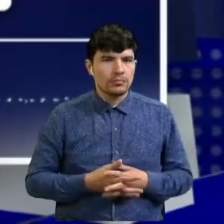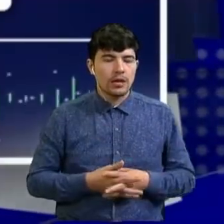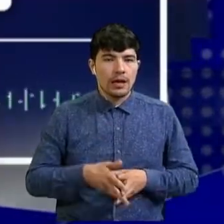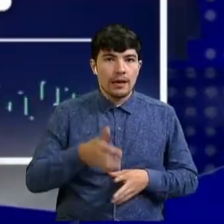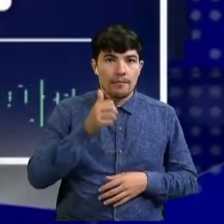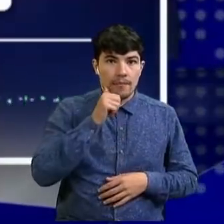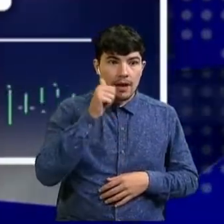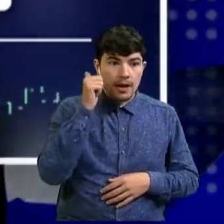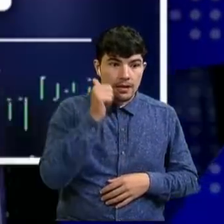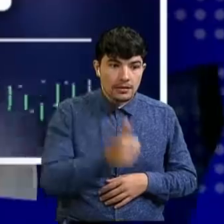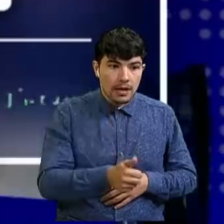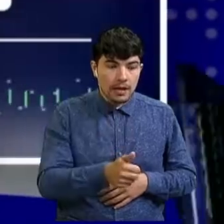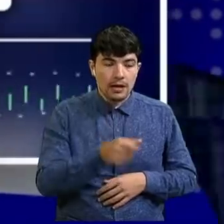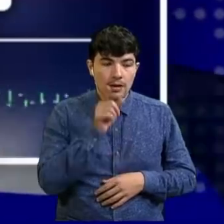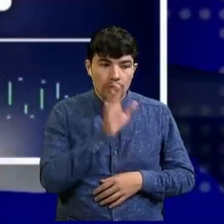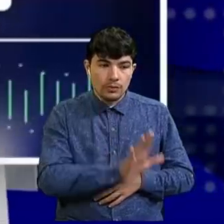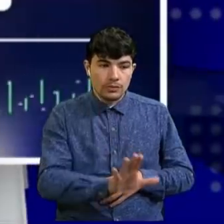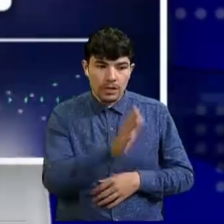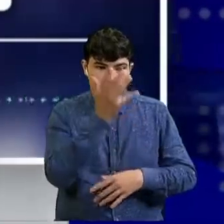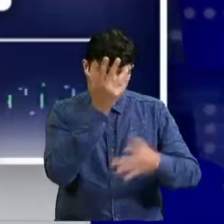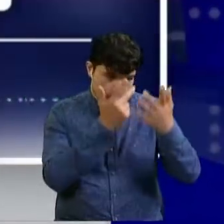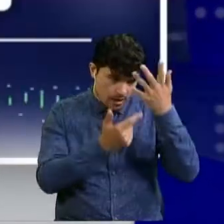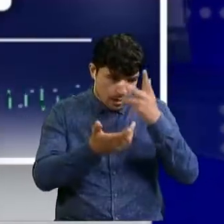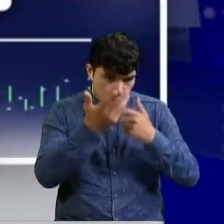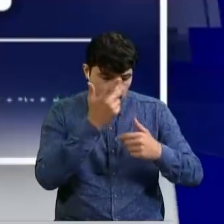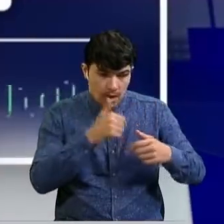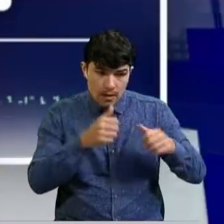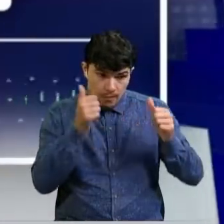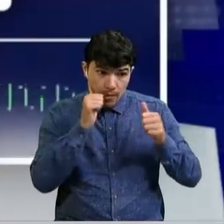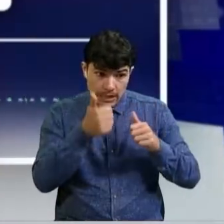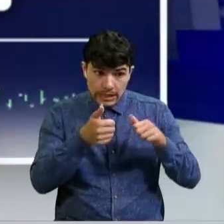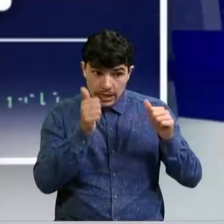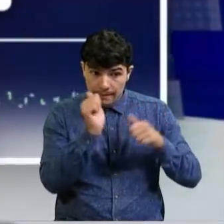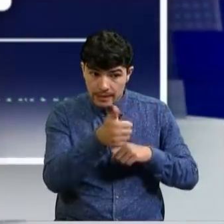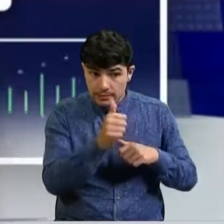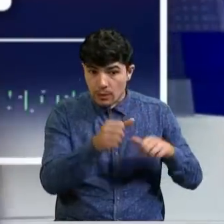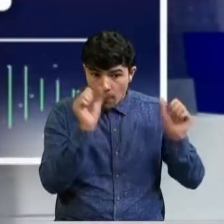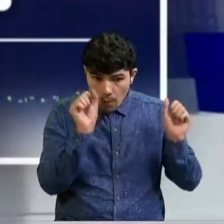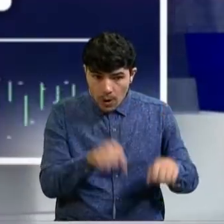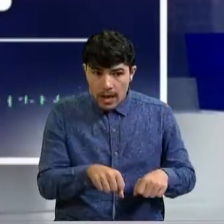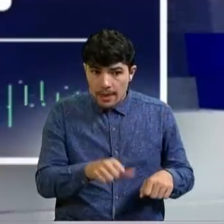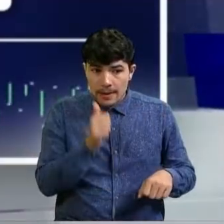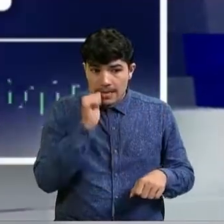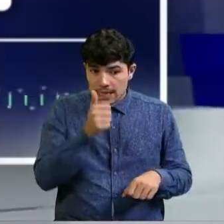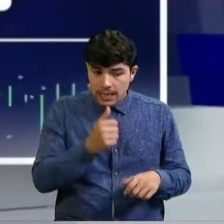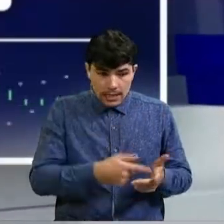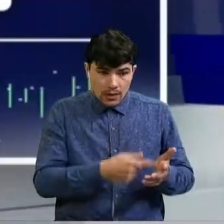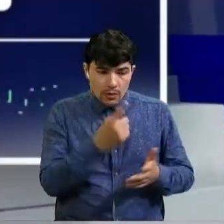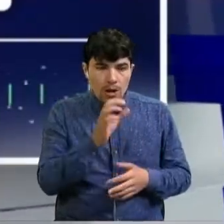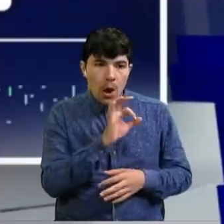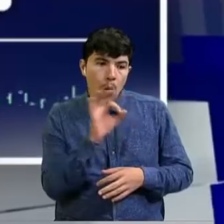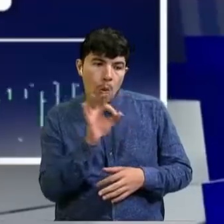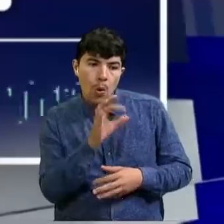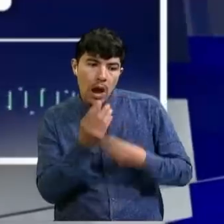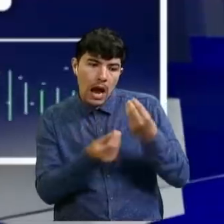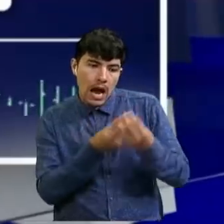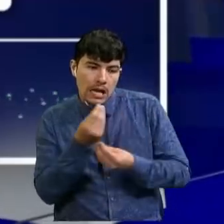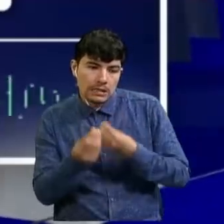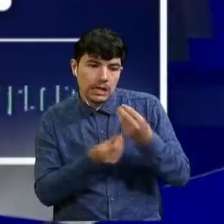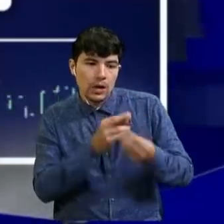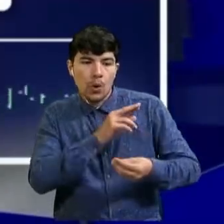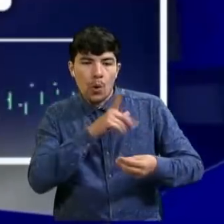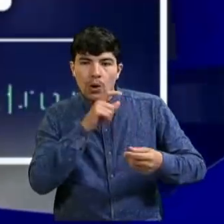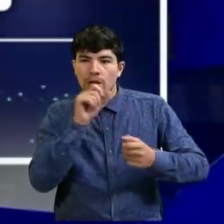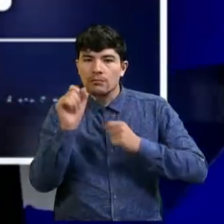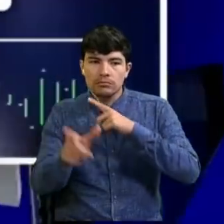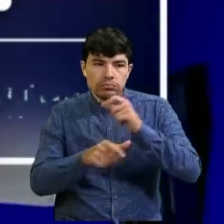mañana van a examinar si se puede mañana mismo o si hay que hacer otra convocatoria,